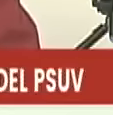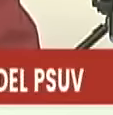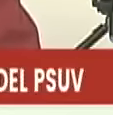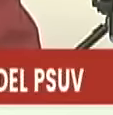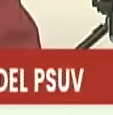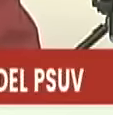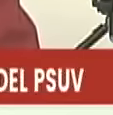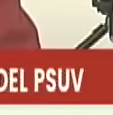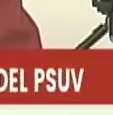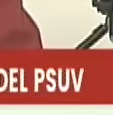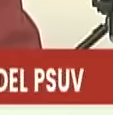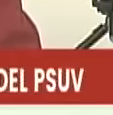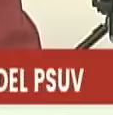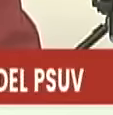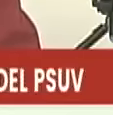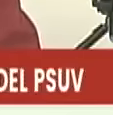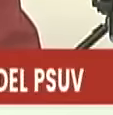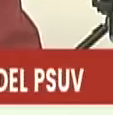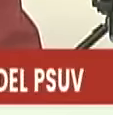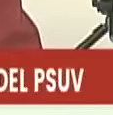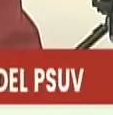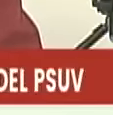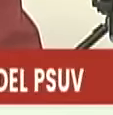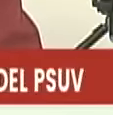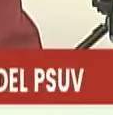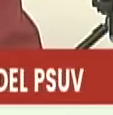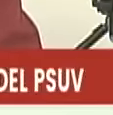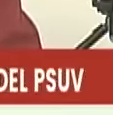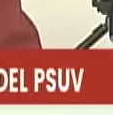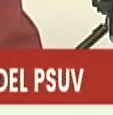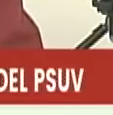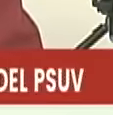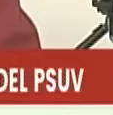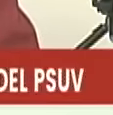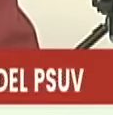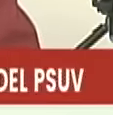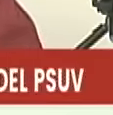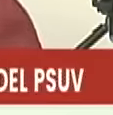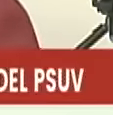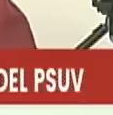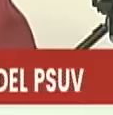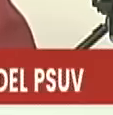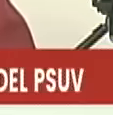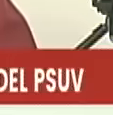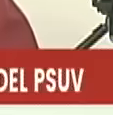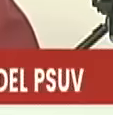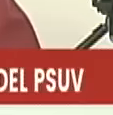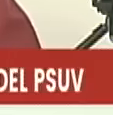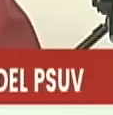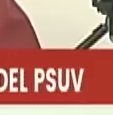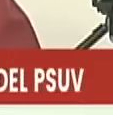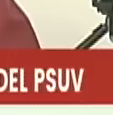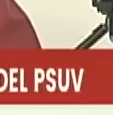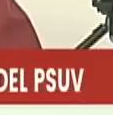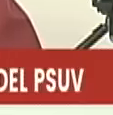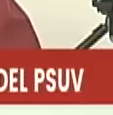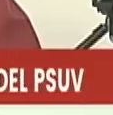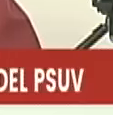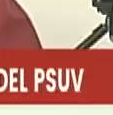Miraflores sin importar el resultado que de El cne Bueno ahí los esperamos nosotros